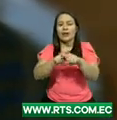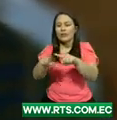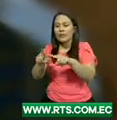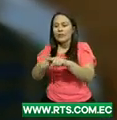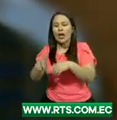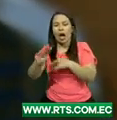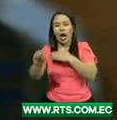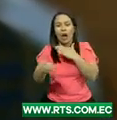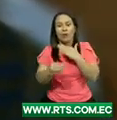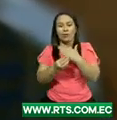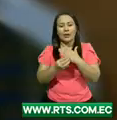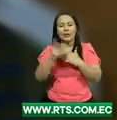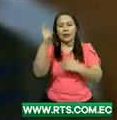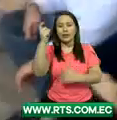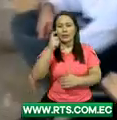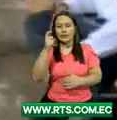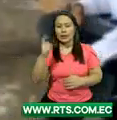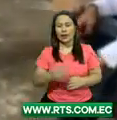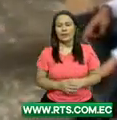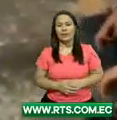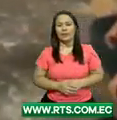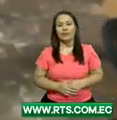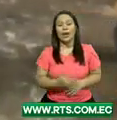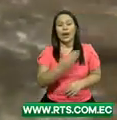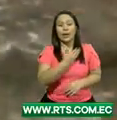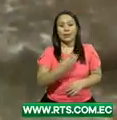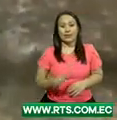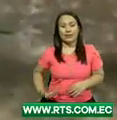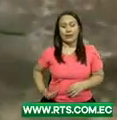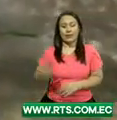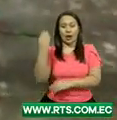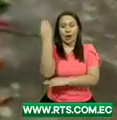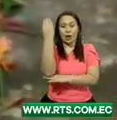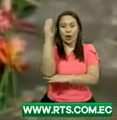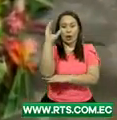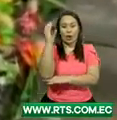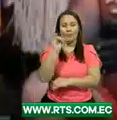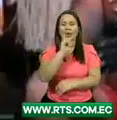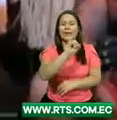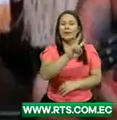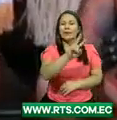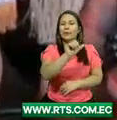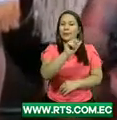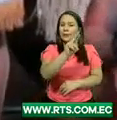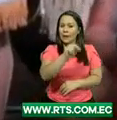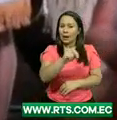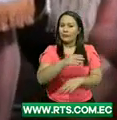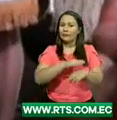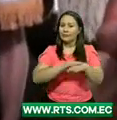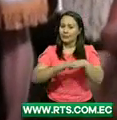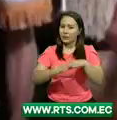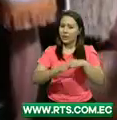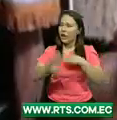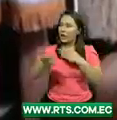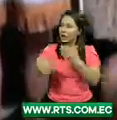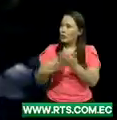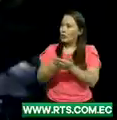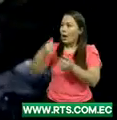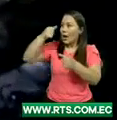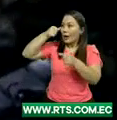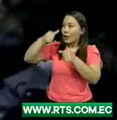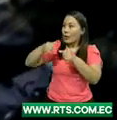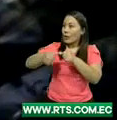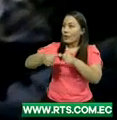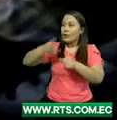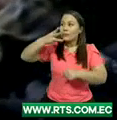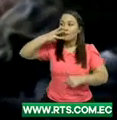complementarios y necesarios de su parte el presidente de colombia iván duque quien realizó la apertura de la cumbre por la amazonía recordó que este